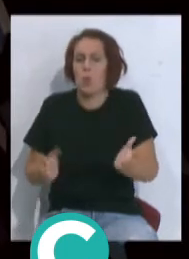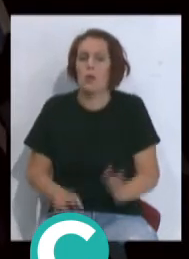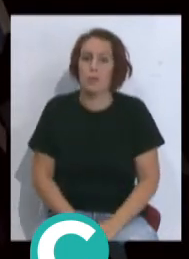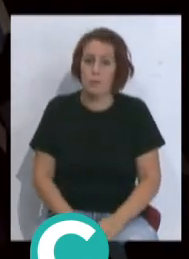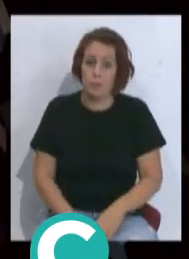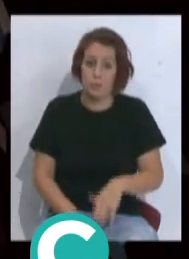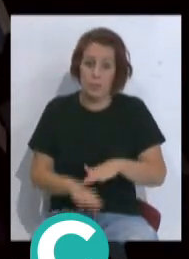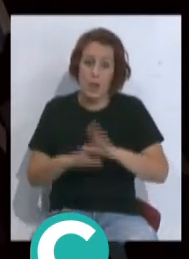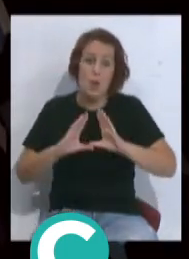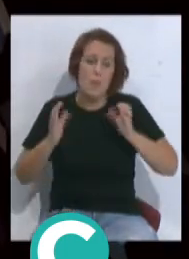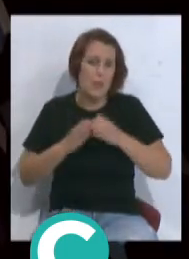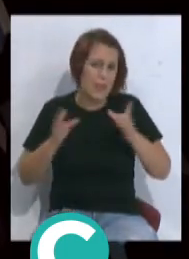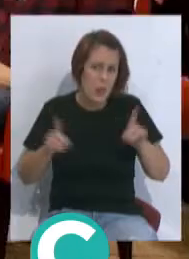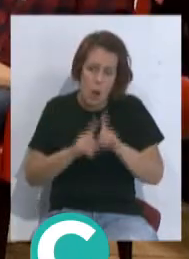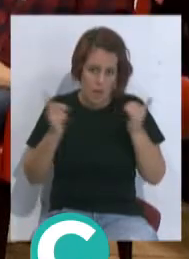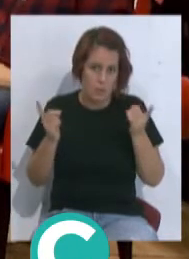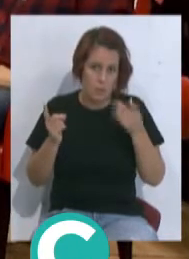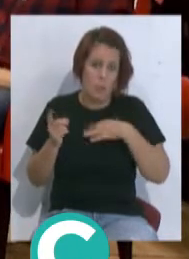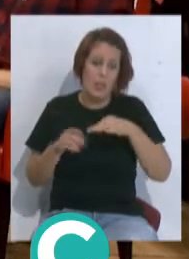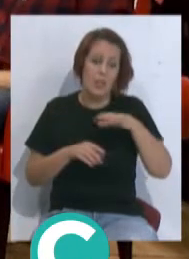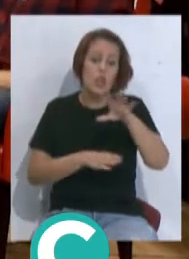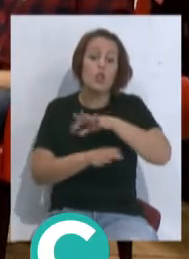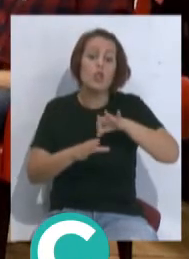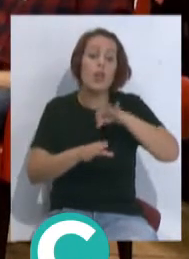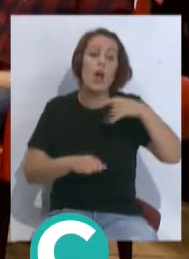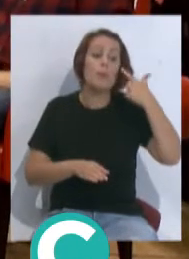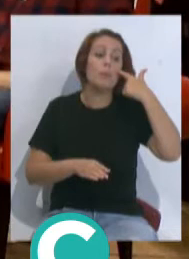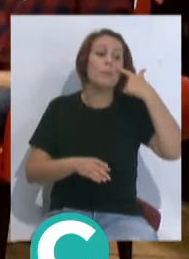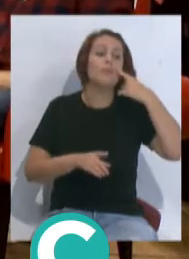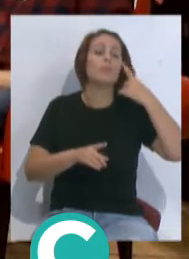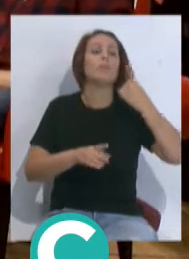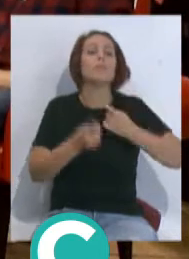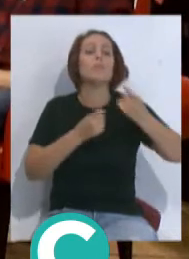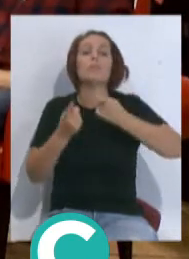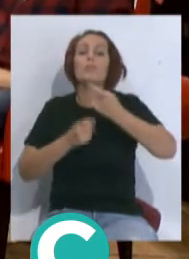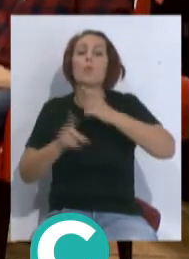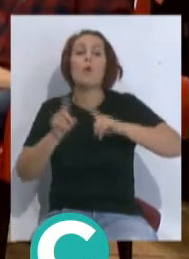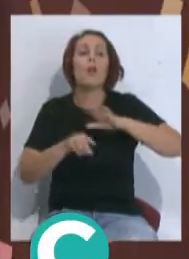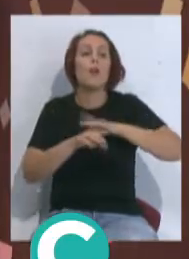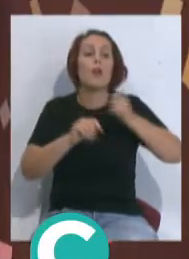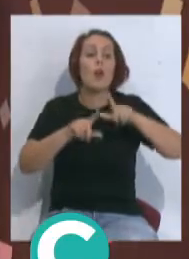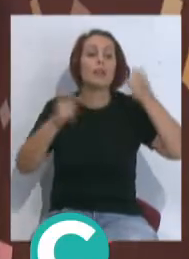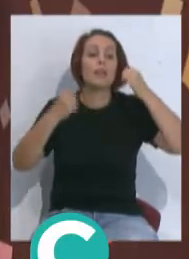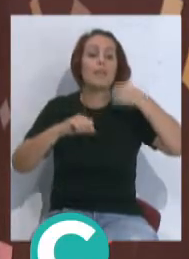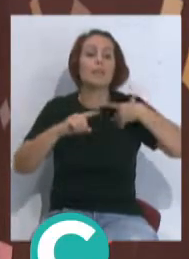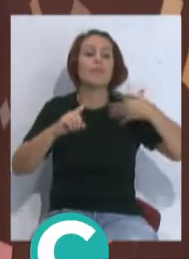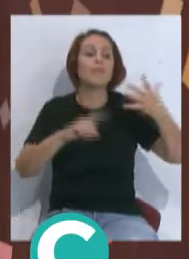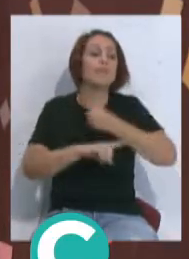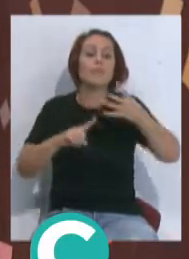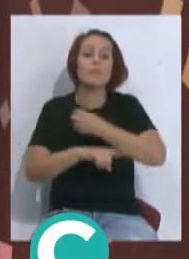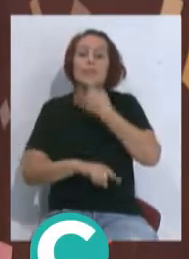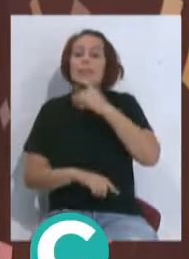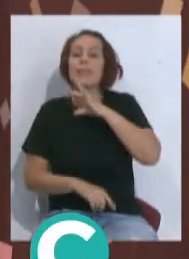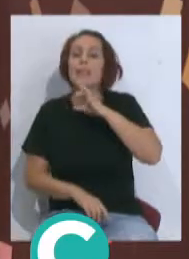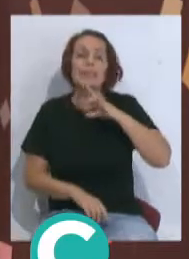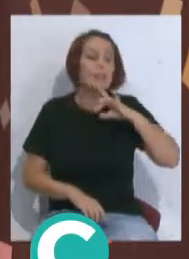Para las agrupaciones que sean, yo creo que se podría haber hecho un sondeo de quién tiene problemas, quién tiene dificultades para encontrar un local de ensayo y a partir de ese sondeo,